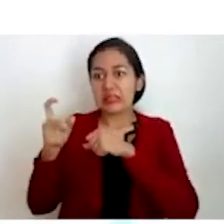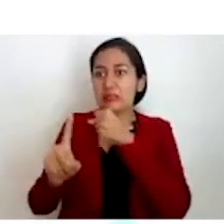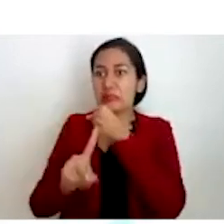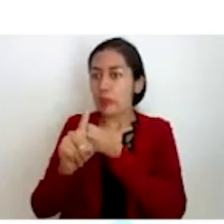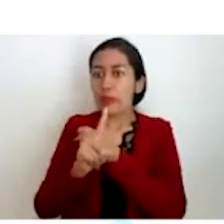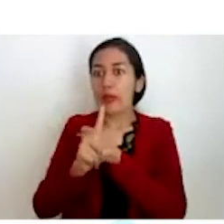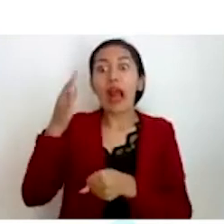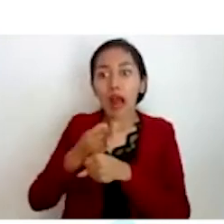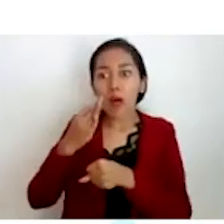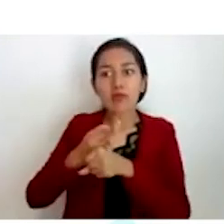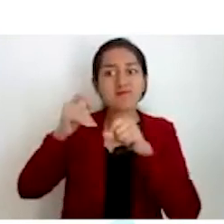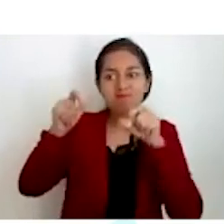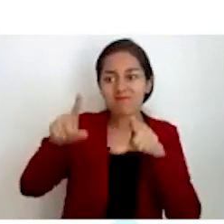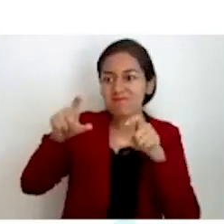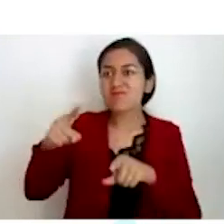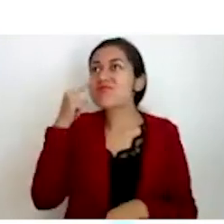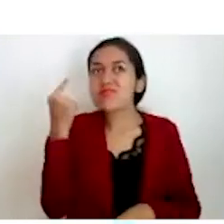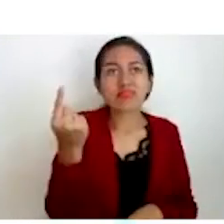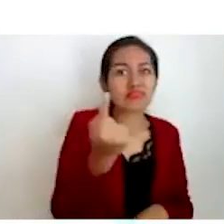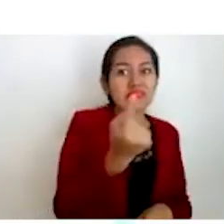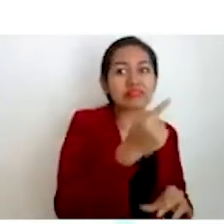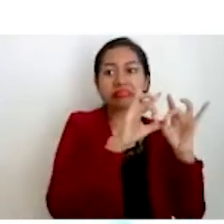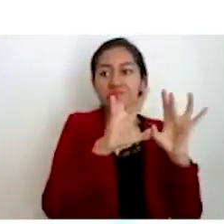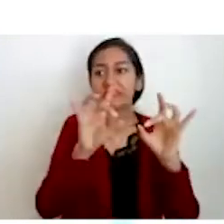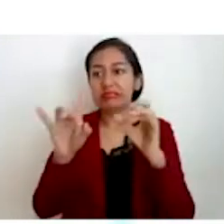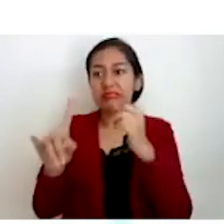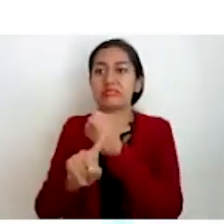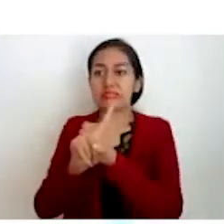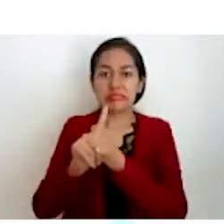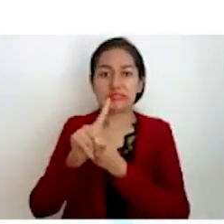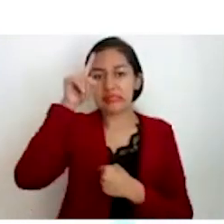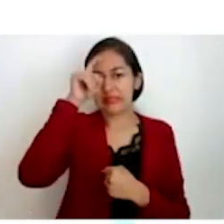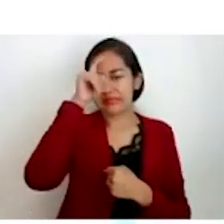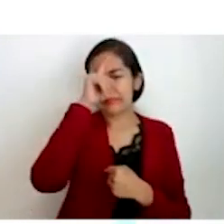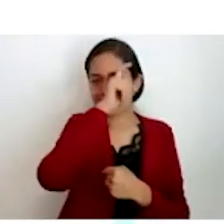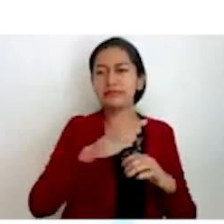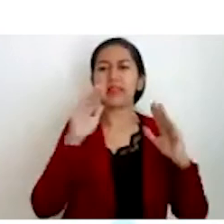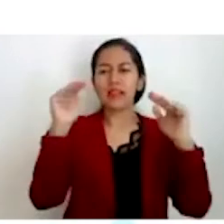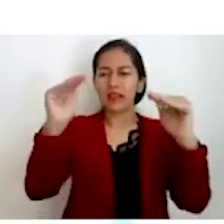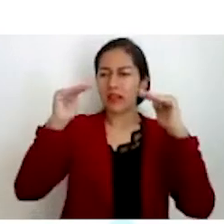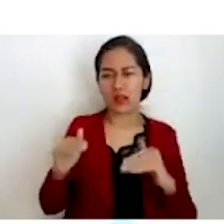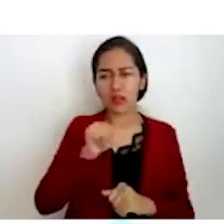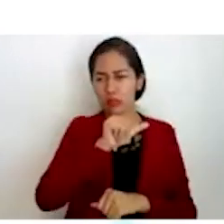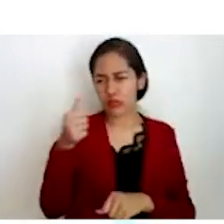Pasamos entonces a otra película también en la Ciudad de México, y es El Año de la Peste,